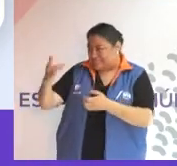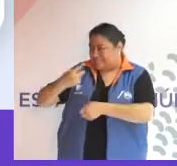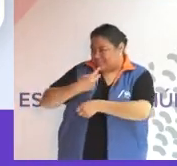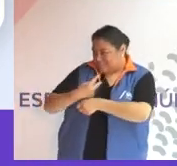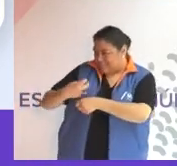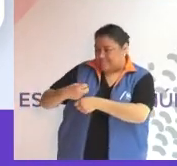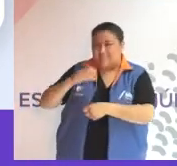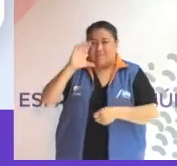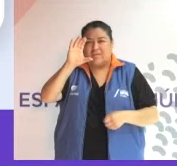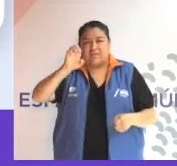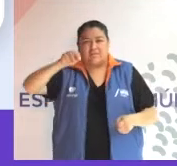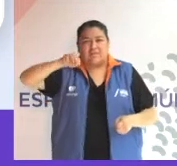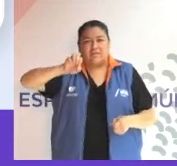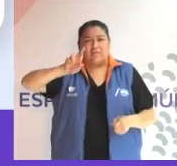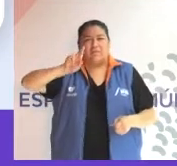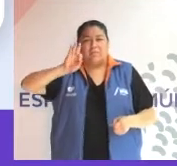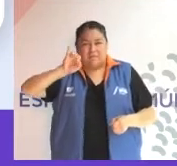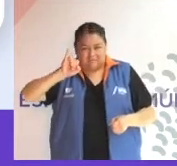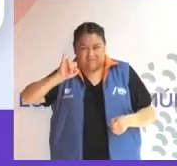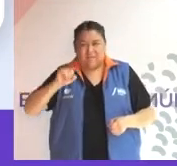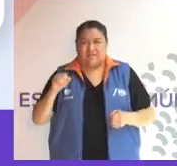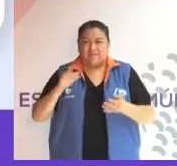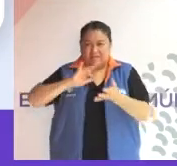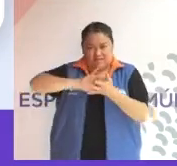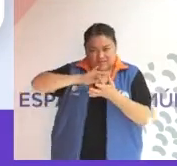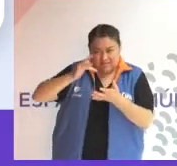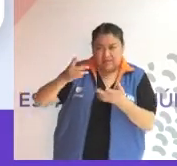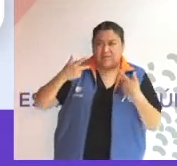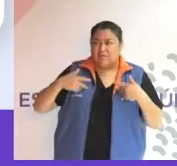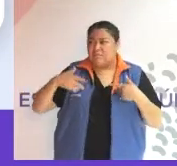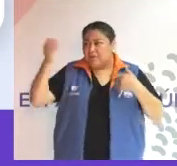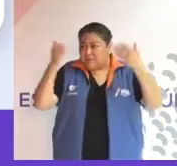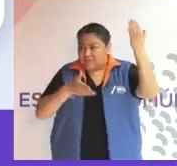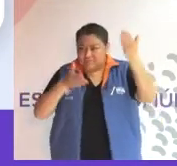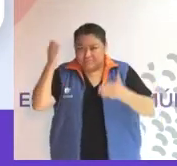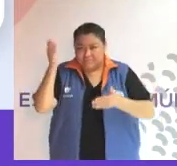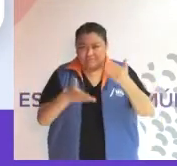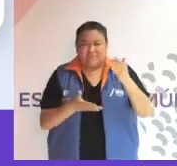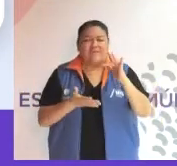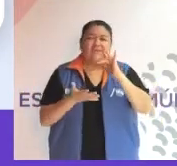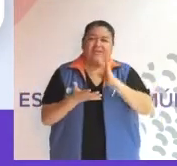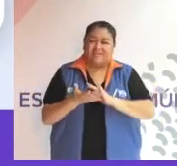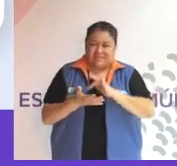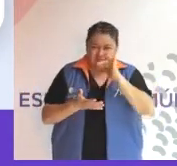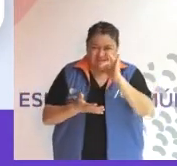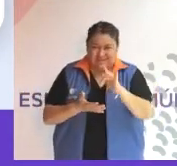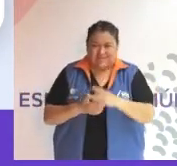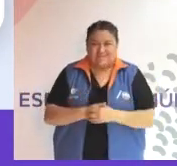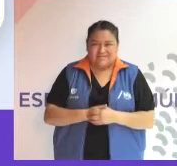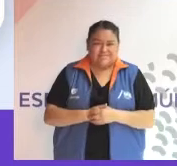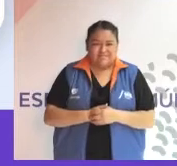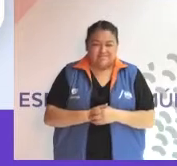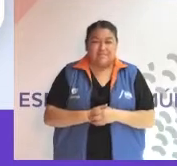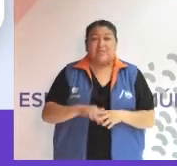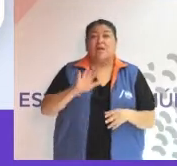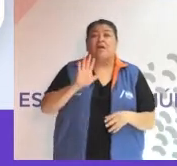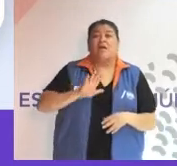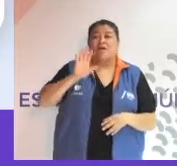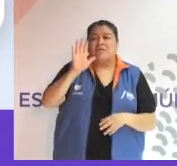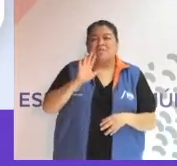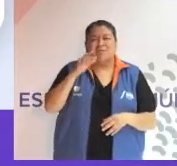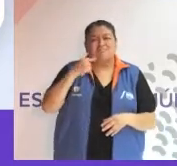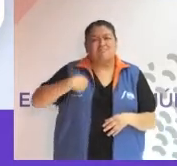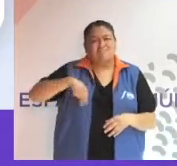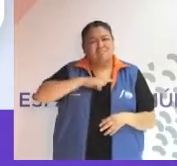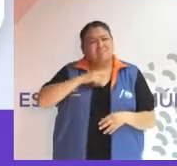por la invitación y gracias a todos ustedes por estar aquí con nosotros. Parecería como muy sencillo pensar